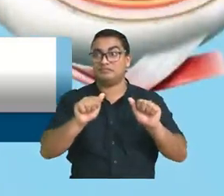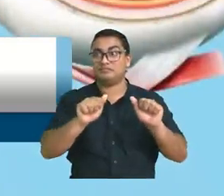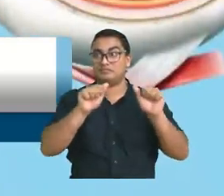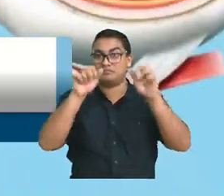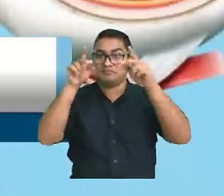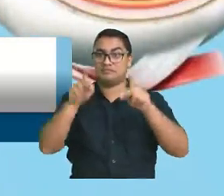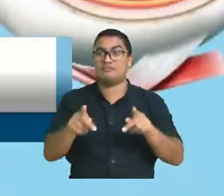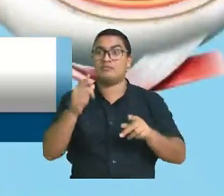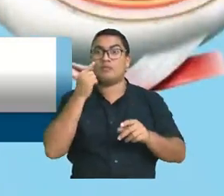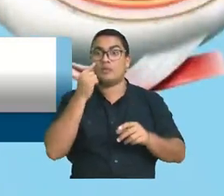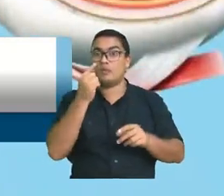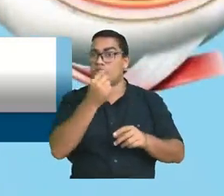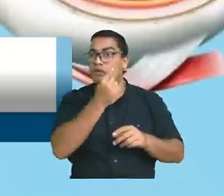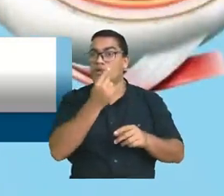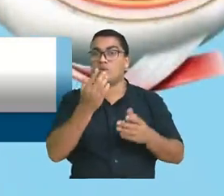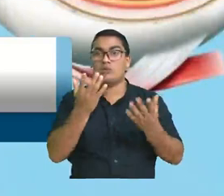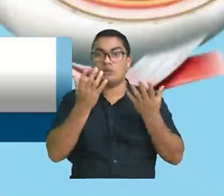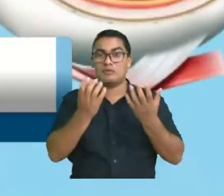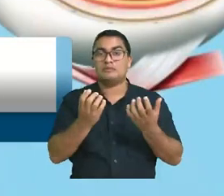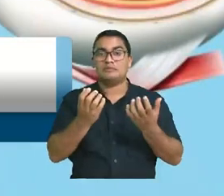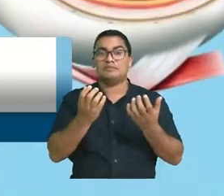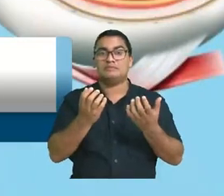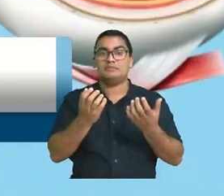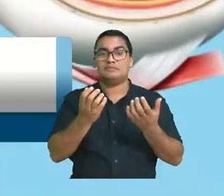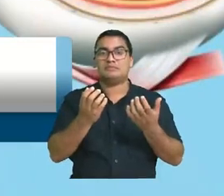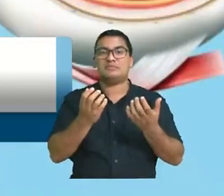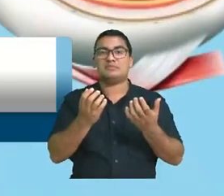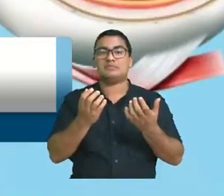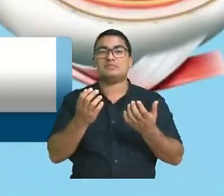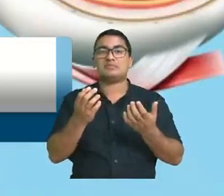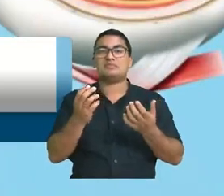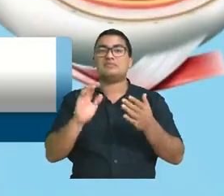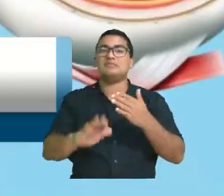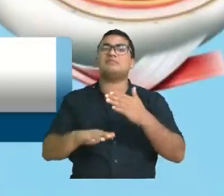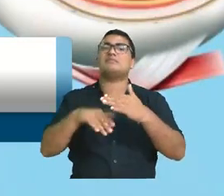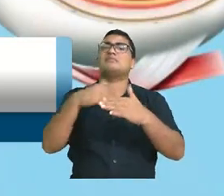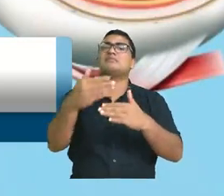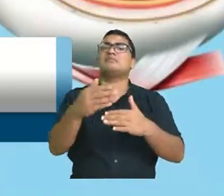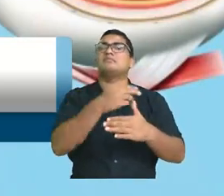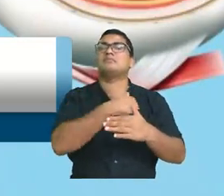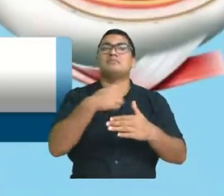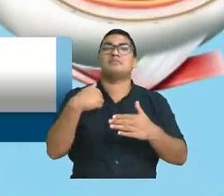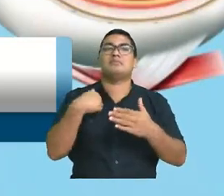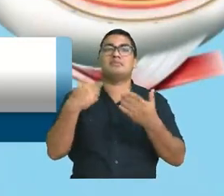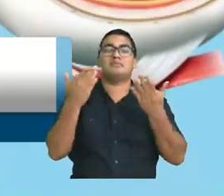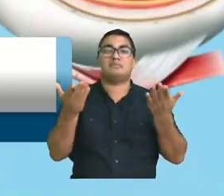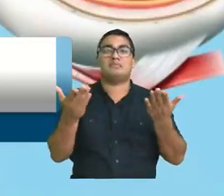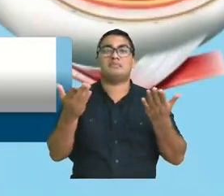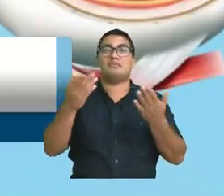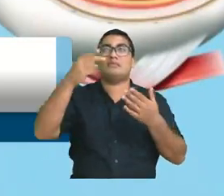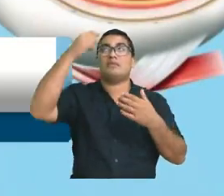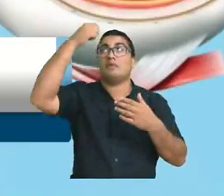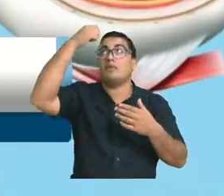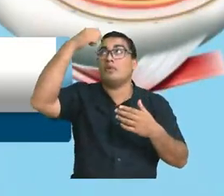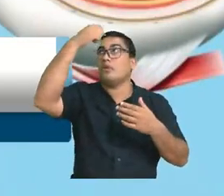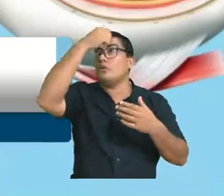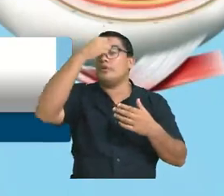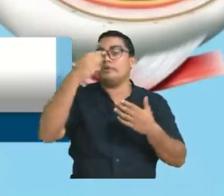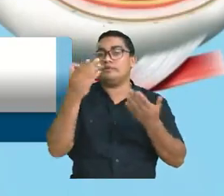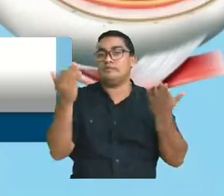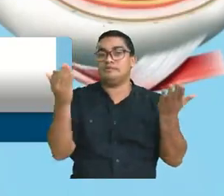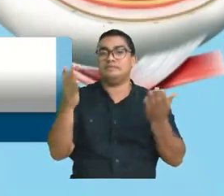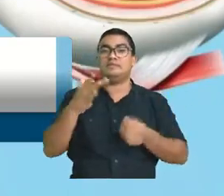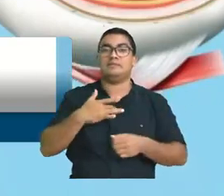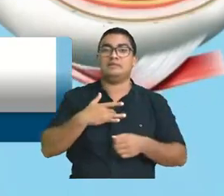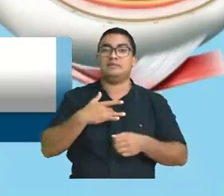paciente con síndrome del ojo seco, ¿qué es lo que viene? Me imagino que vienen gotas. ¿Hay